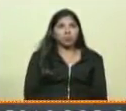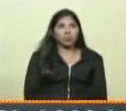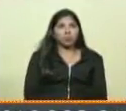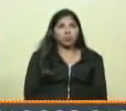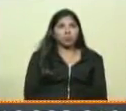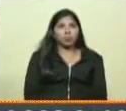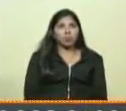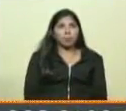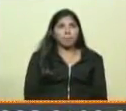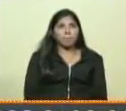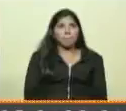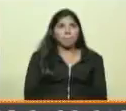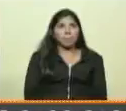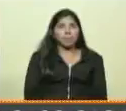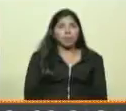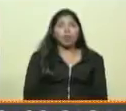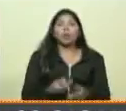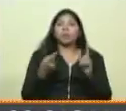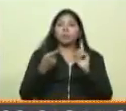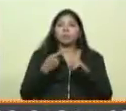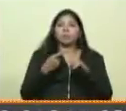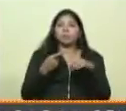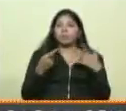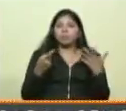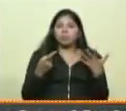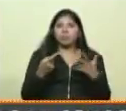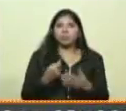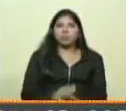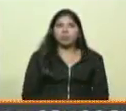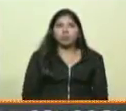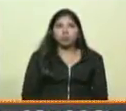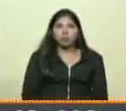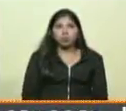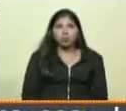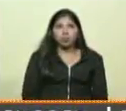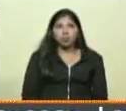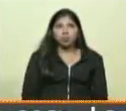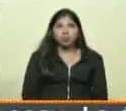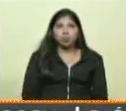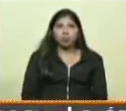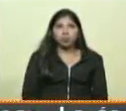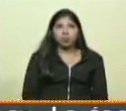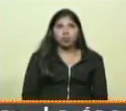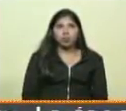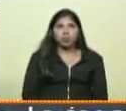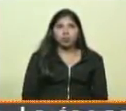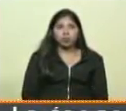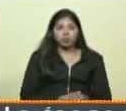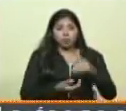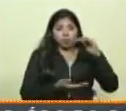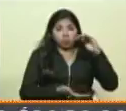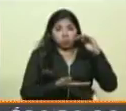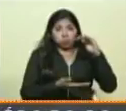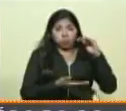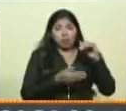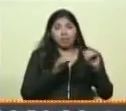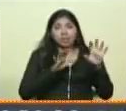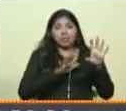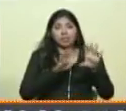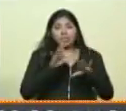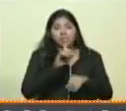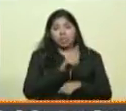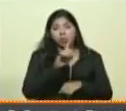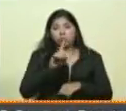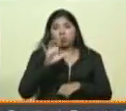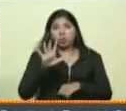qué? Porque una de las principales o las principales líneas que alimentan Falcón en 115 es la Isiro, que